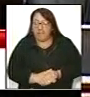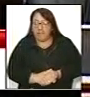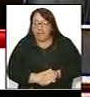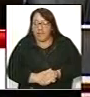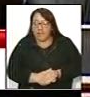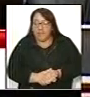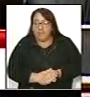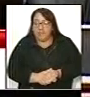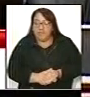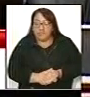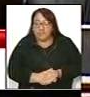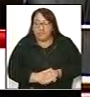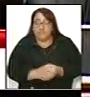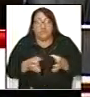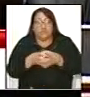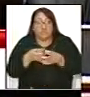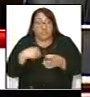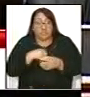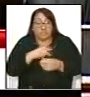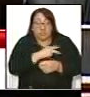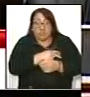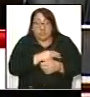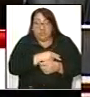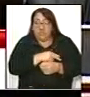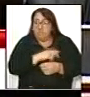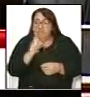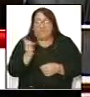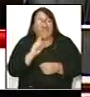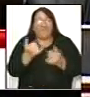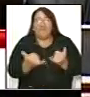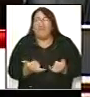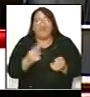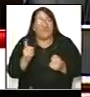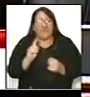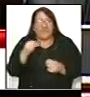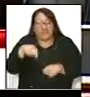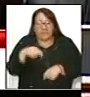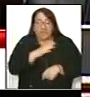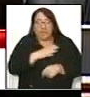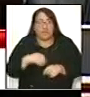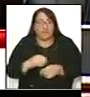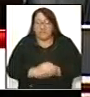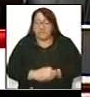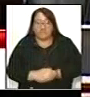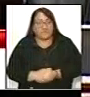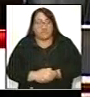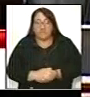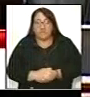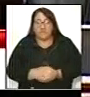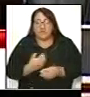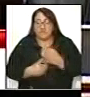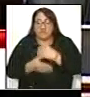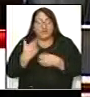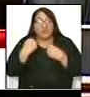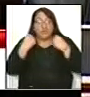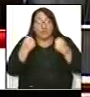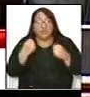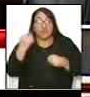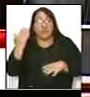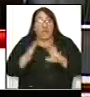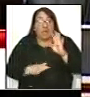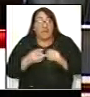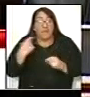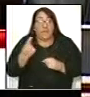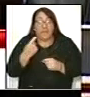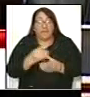Venezuela. Fuerza Popular, señora presidenta, no de ahora, no de este gobierno, en una lucha muchas veces